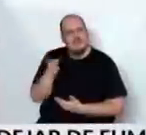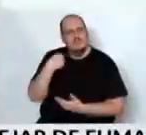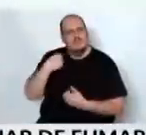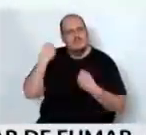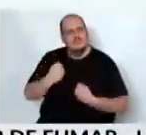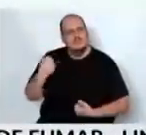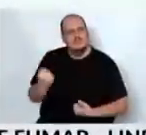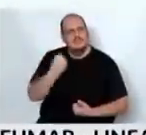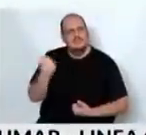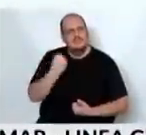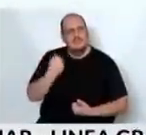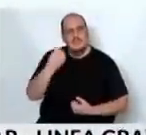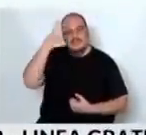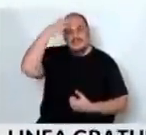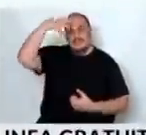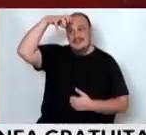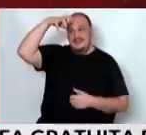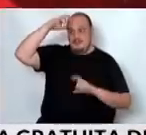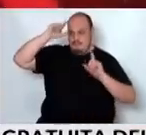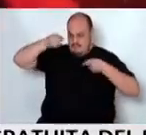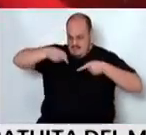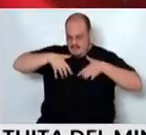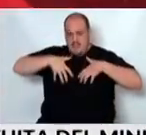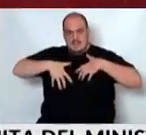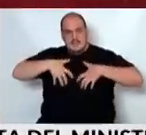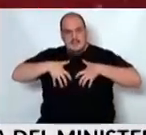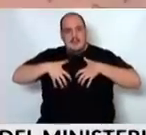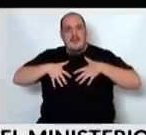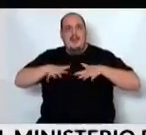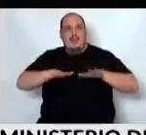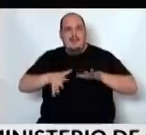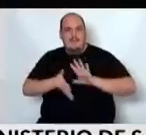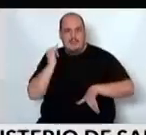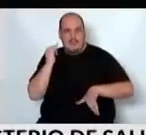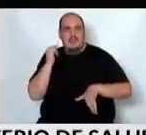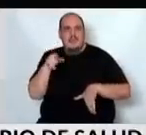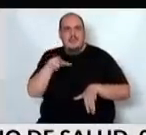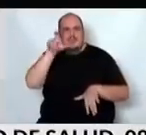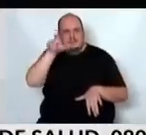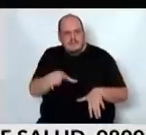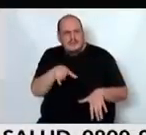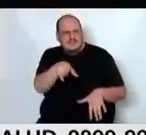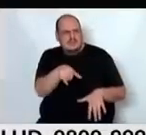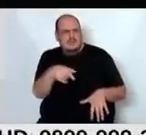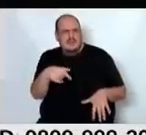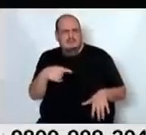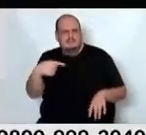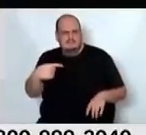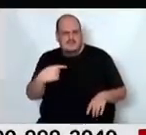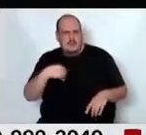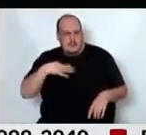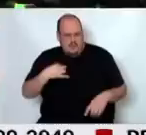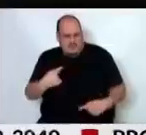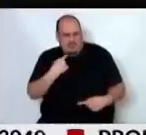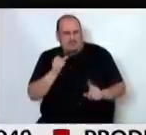da conductas, entonces esto da síntomas y por eso nos cuesta tanto comprender la persona que atenta contra su vida, dentro de la